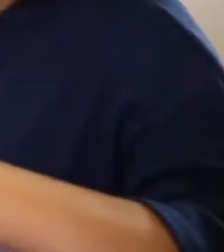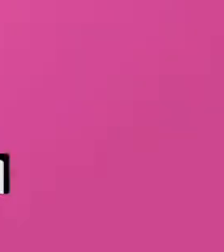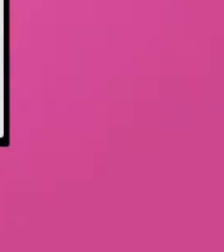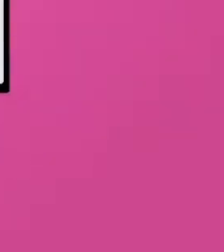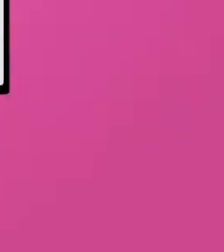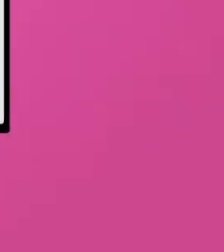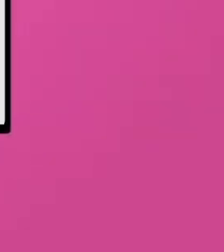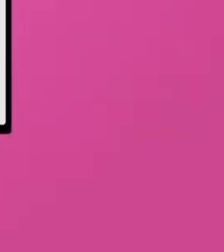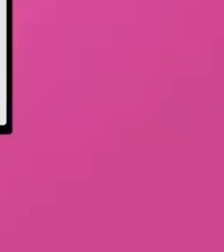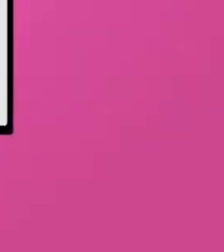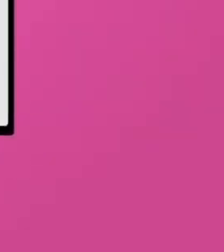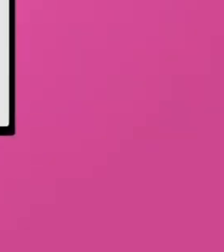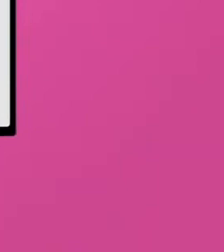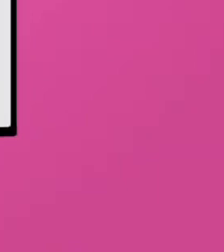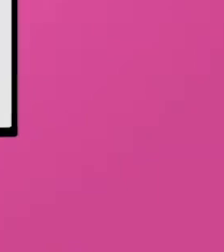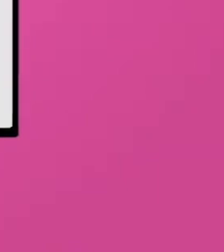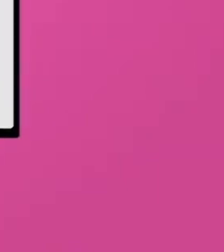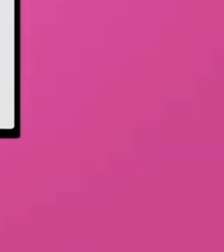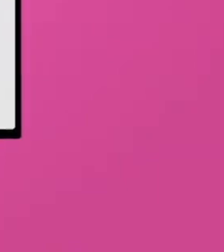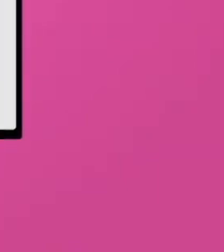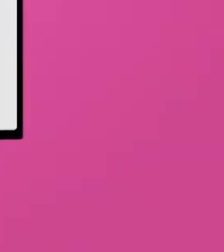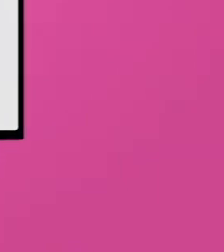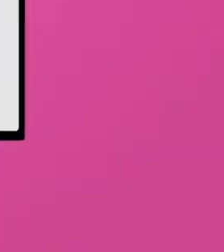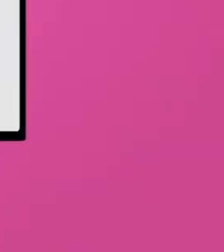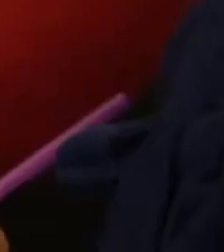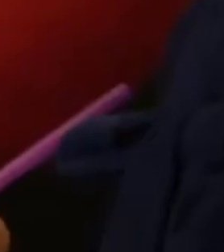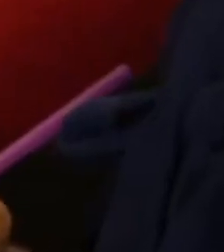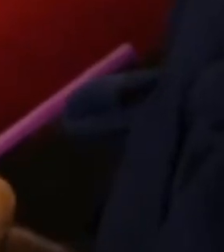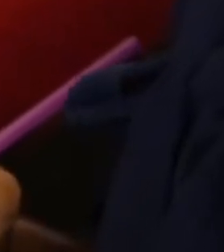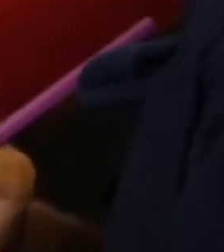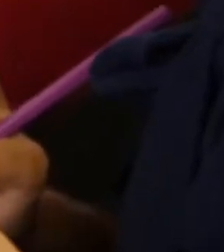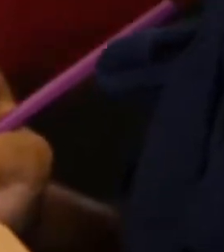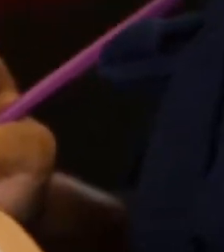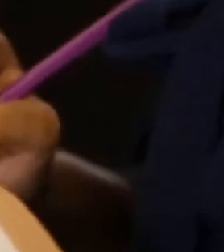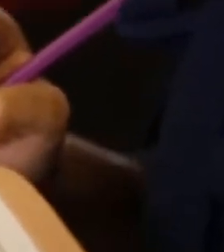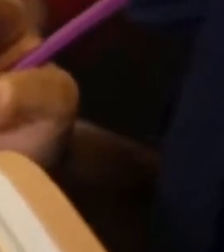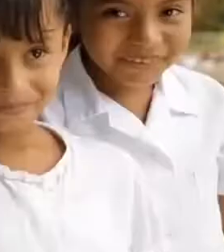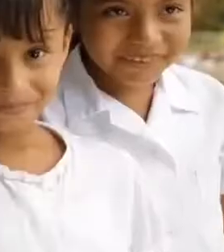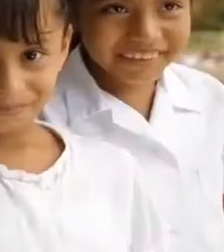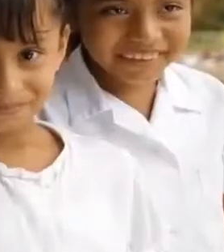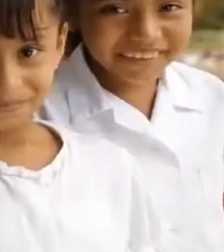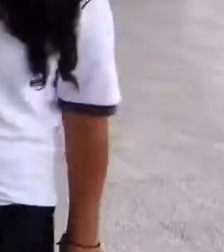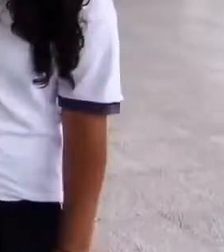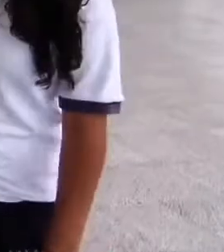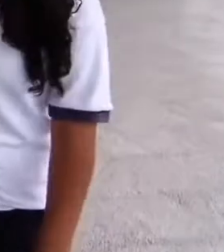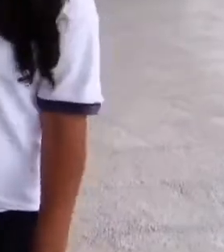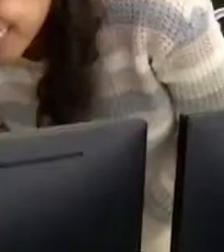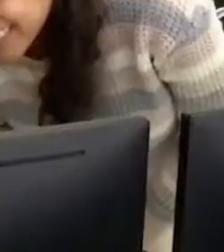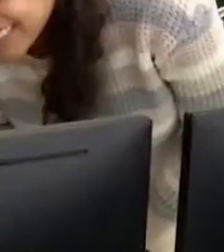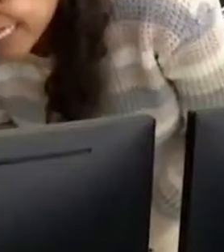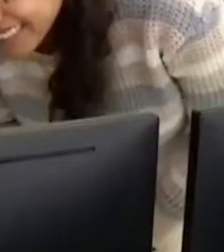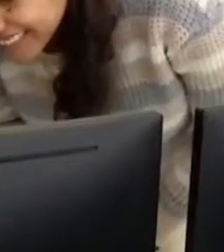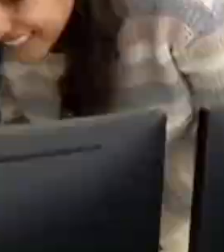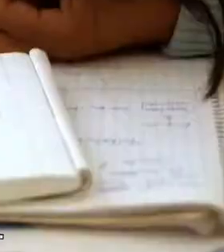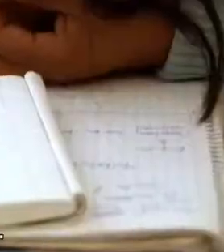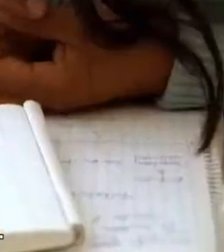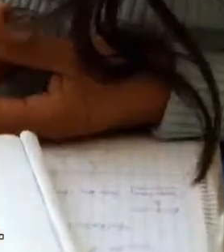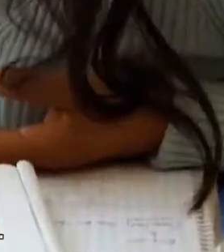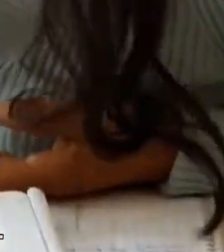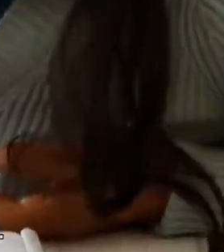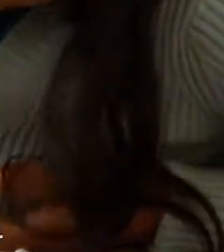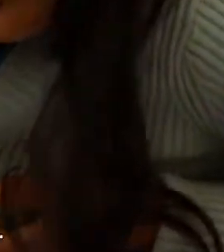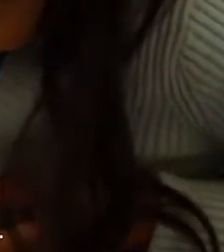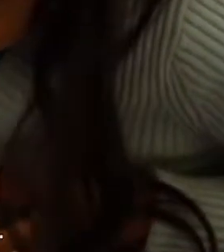a tu televisión, lunes a viernes desde las 8 de la mañana. Así, seguirás estudiando desde educación inicial hasta bachillerato,